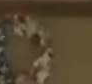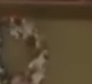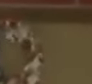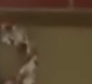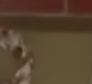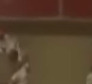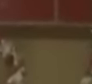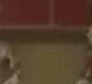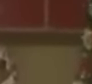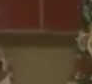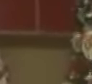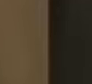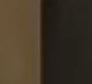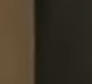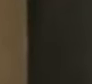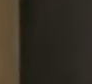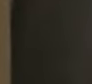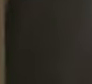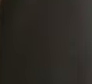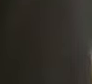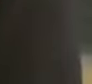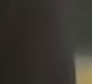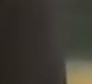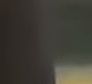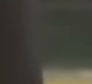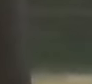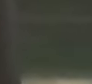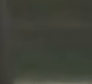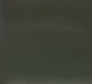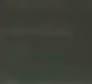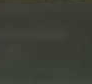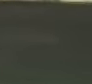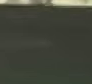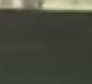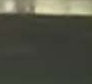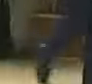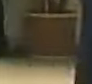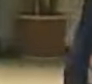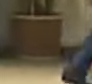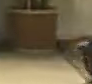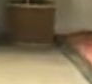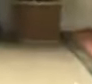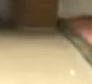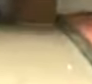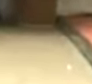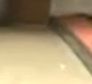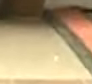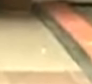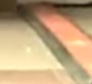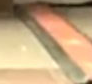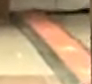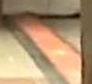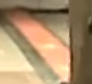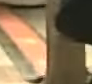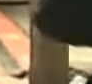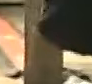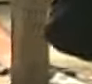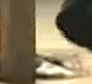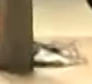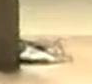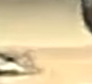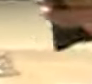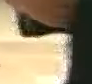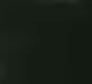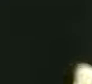con el 71% de los votos, bueno, el pueblo decide realizar a través del ejercicio del